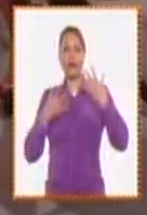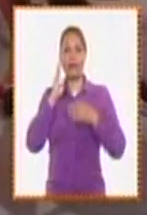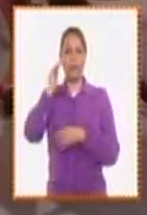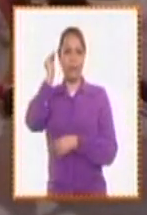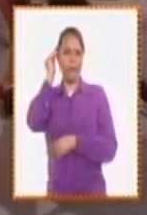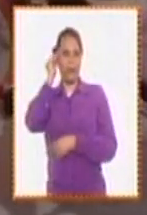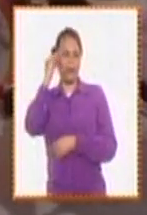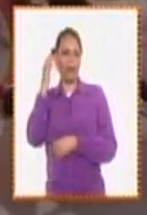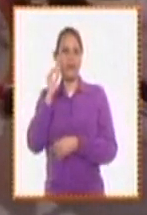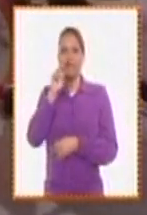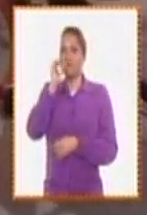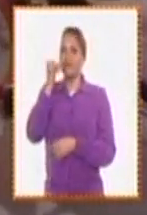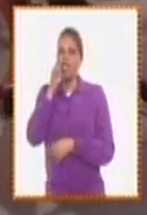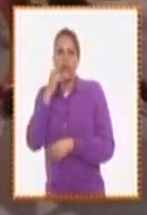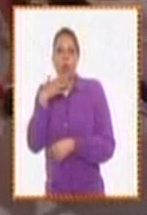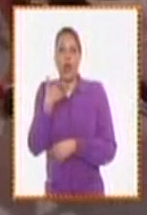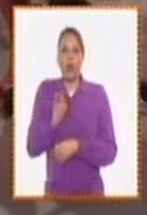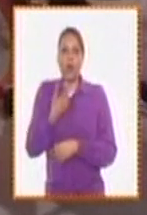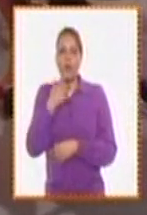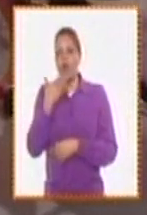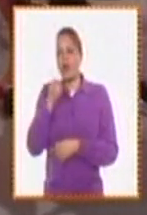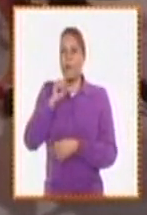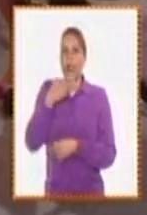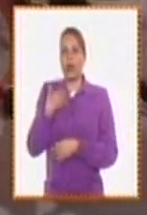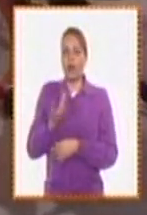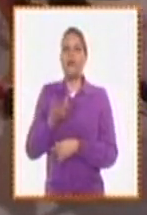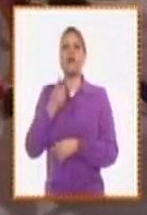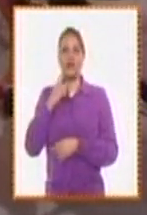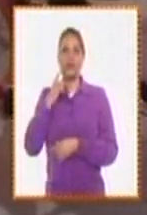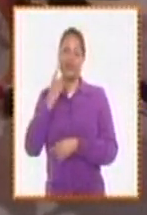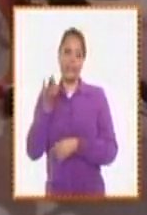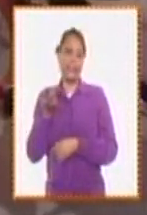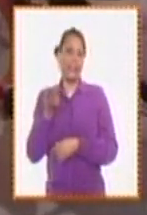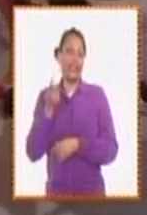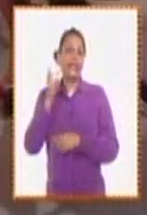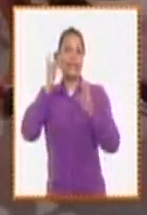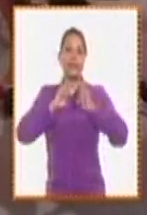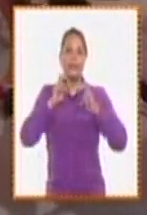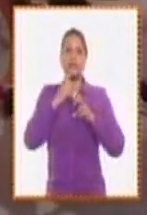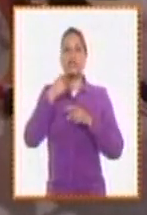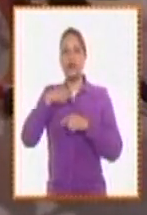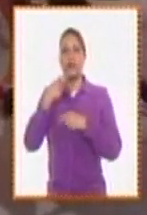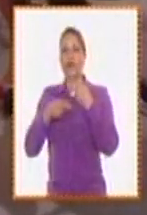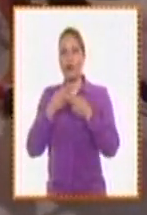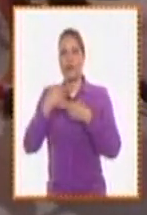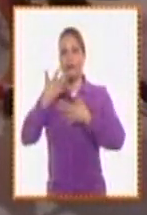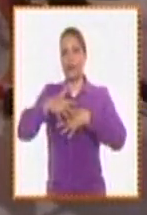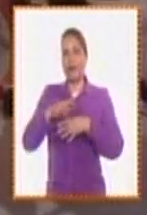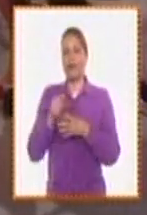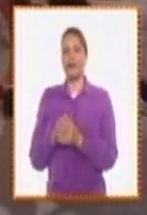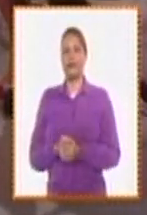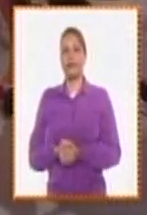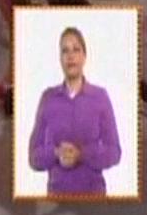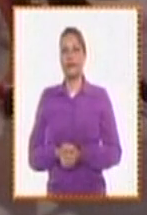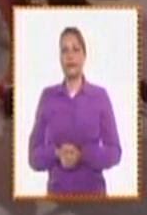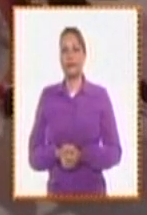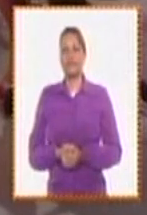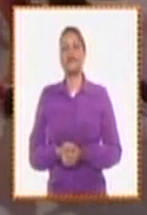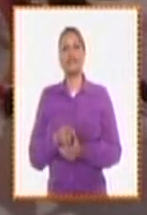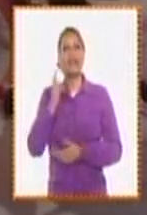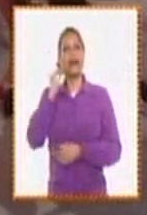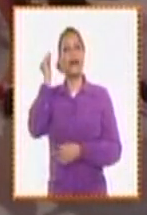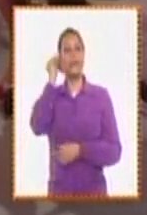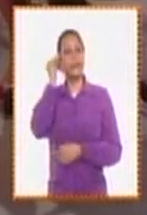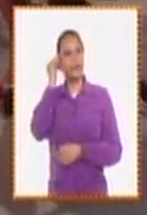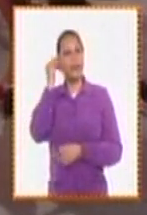qué sabe la droga. Por tanto, ahí nos damos cuenta todo lo que hablábamos ahorita de la capacidad que tenemos que desarrollar para poder garantizar